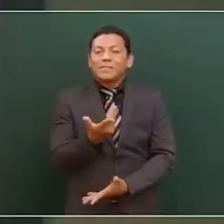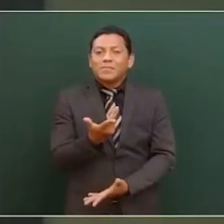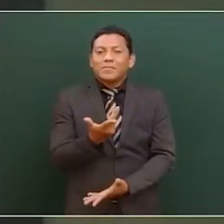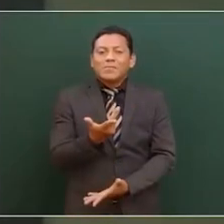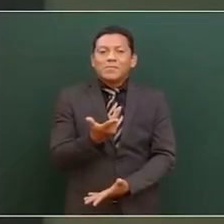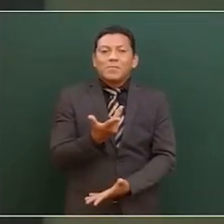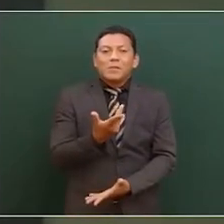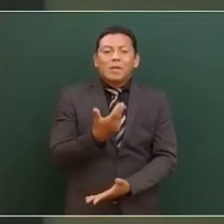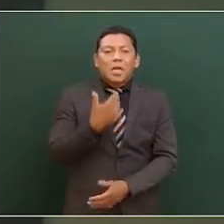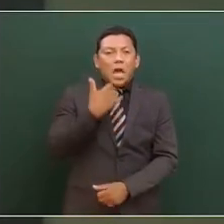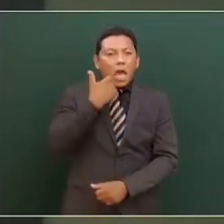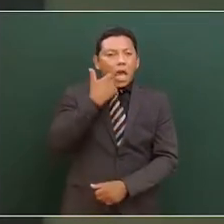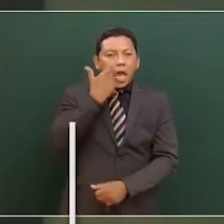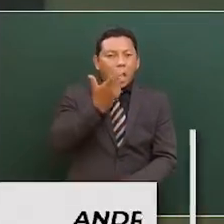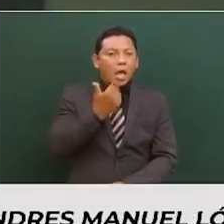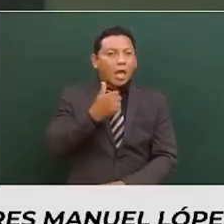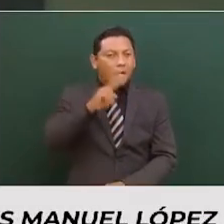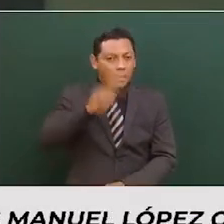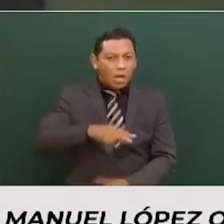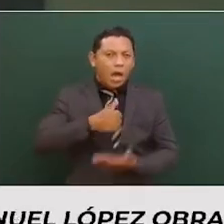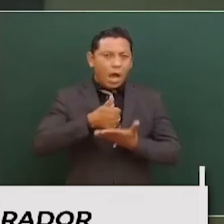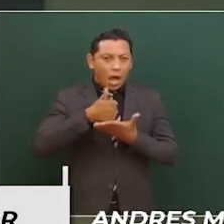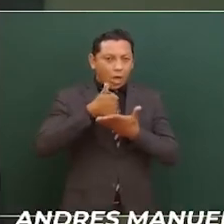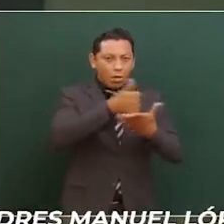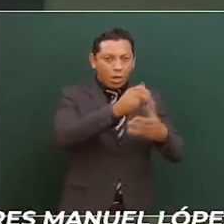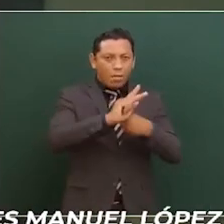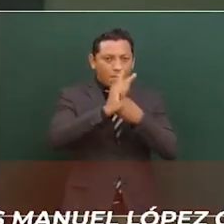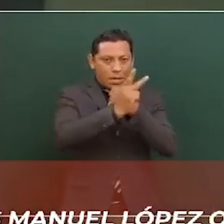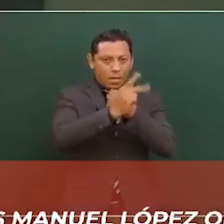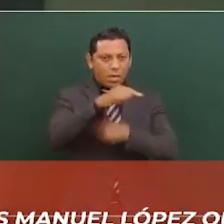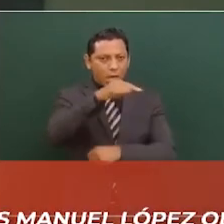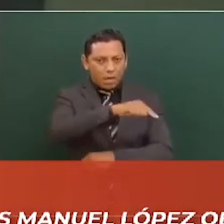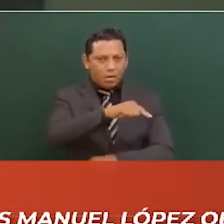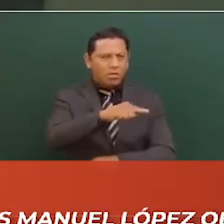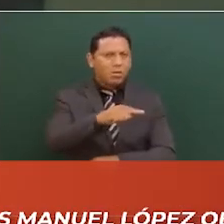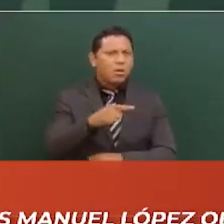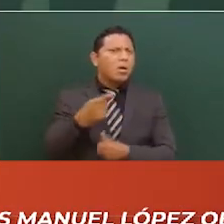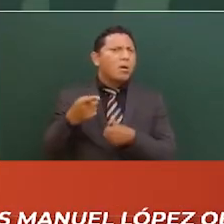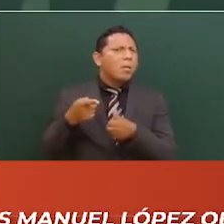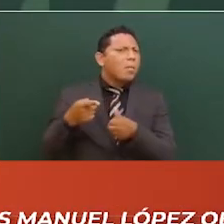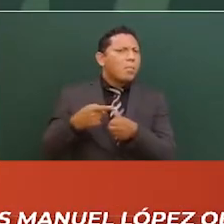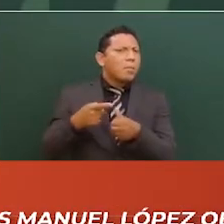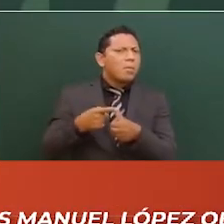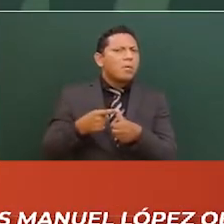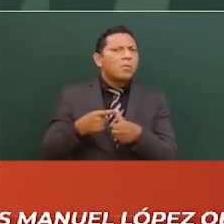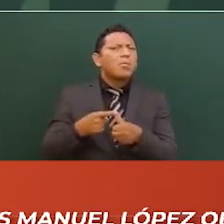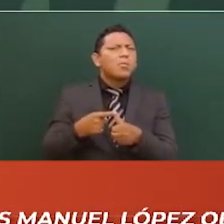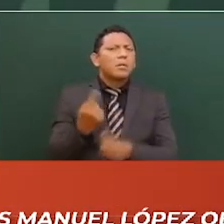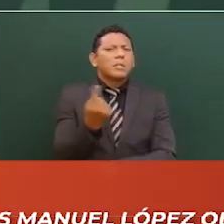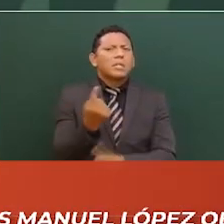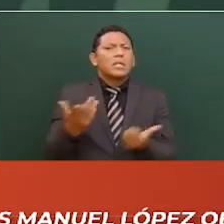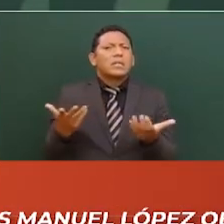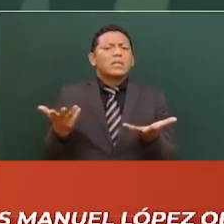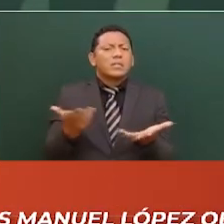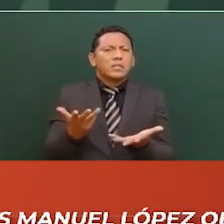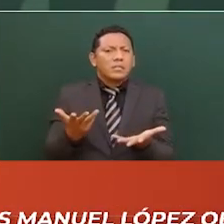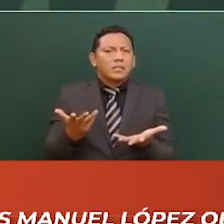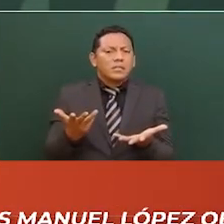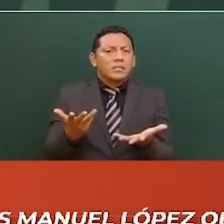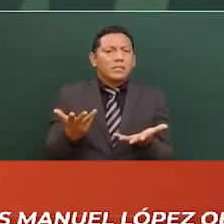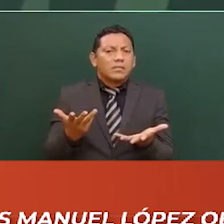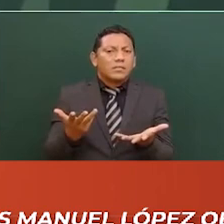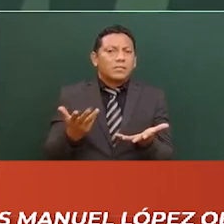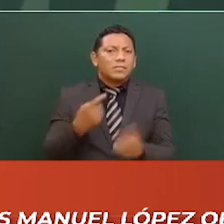Si se quisiera ayudar a Cuba, lo primero que se debería hacer